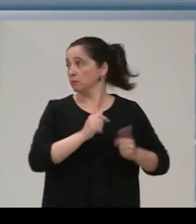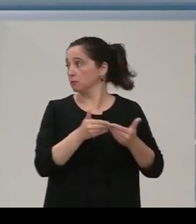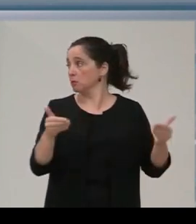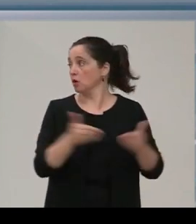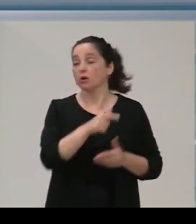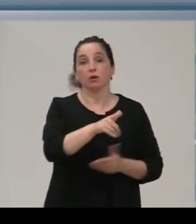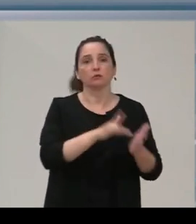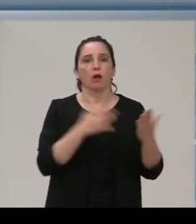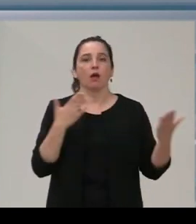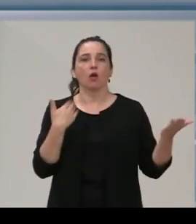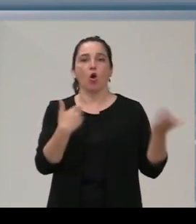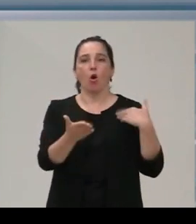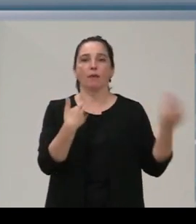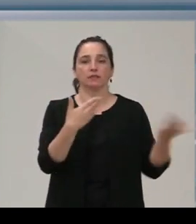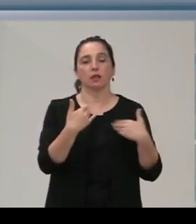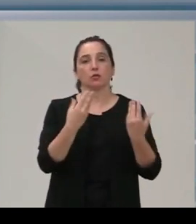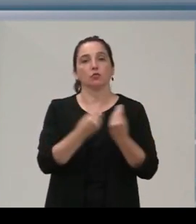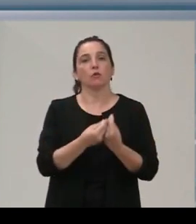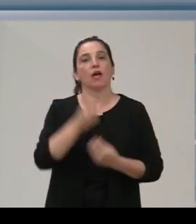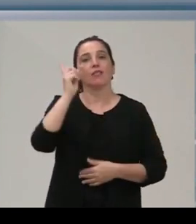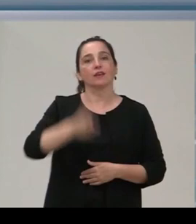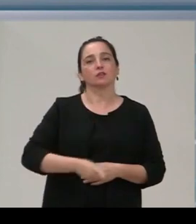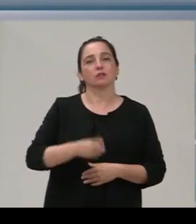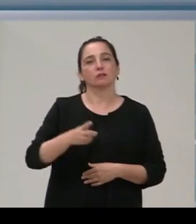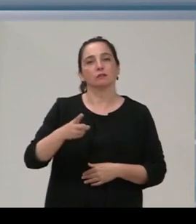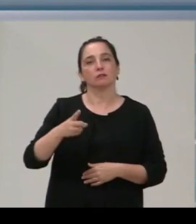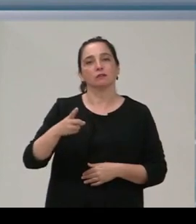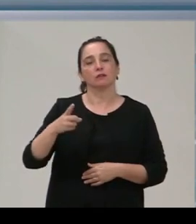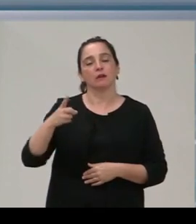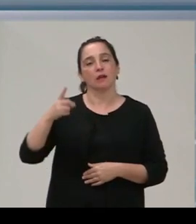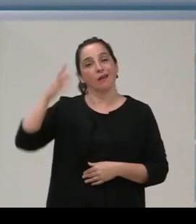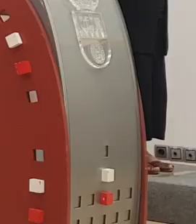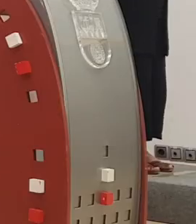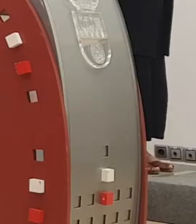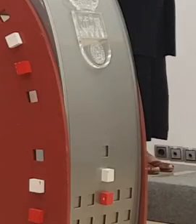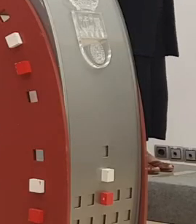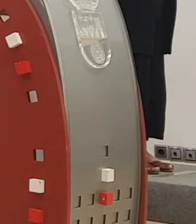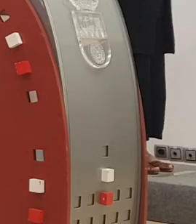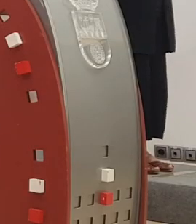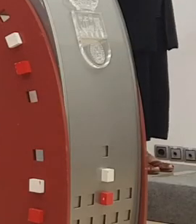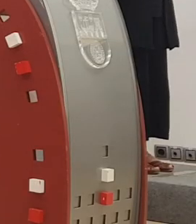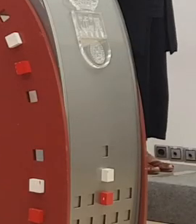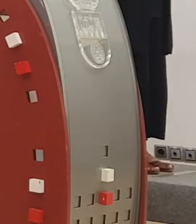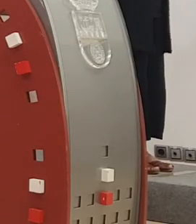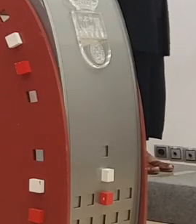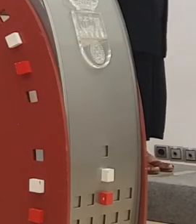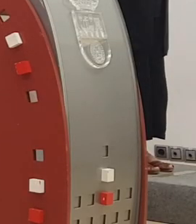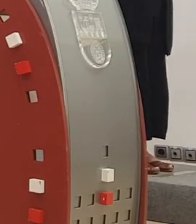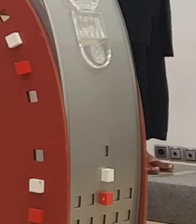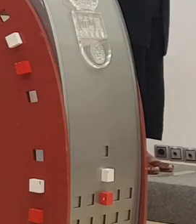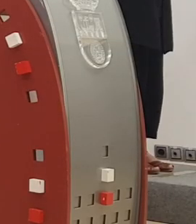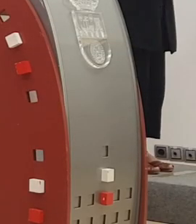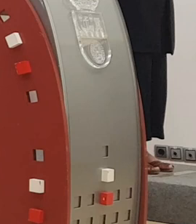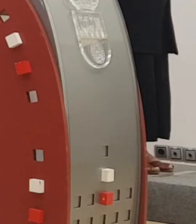conversaciones con la nueva dirección del Reina Sofía para adecuar el convenio a esta nueva realidad